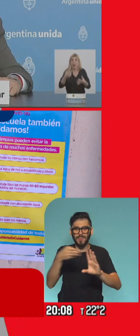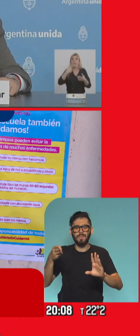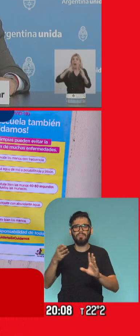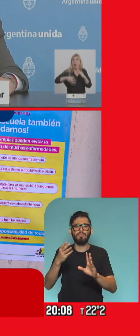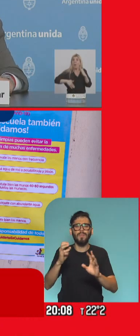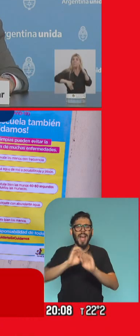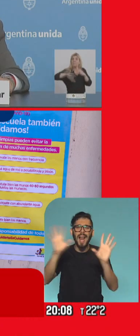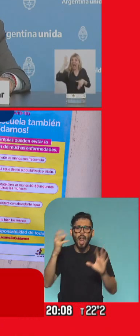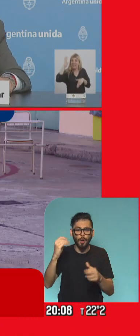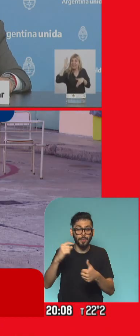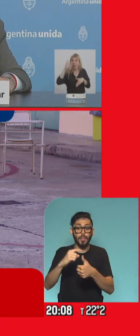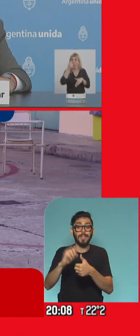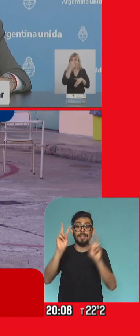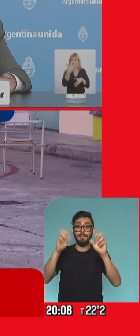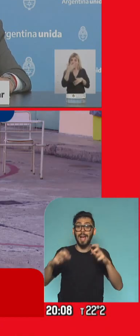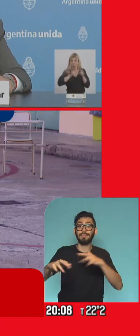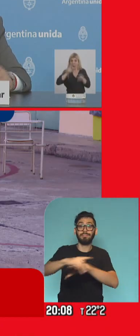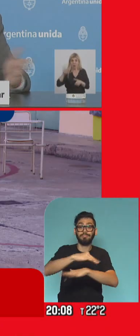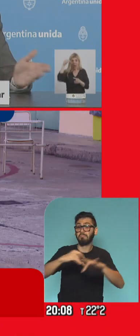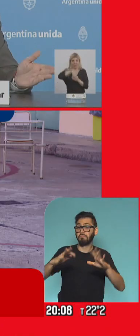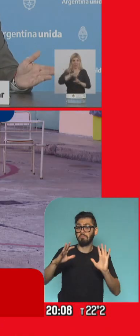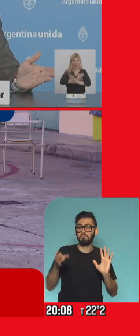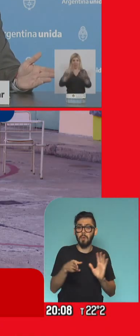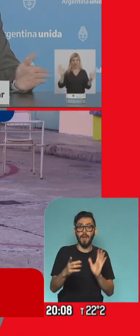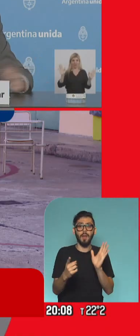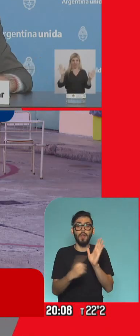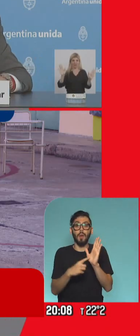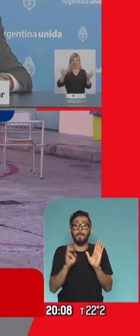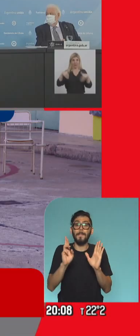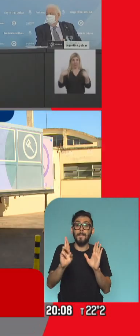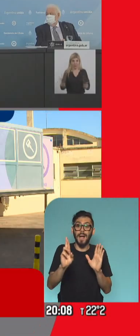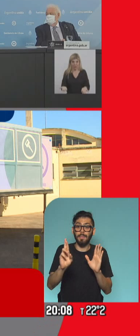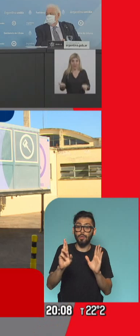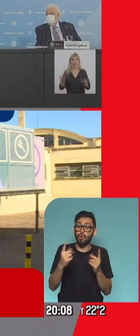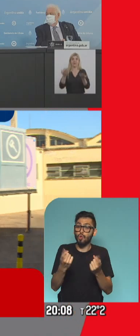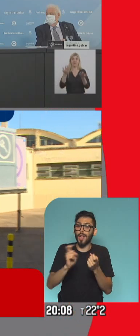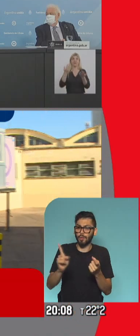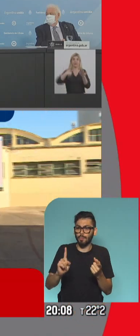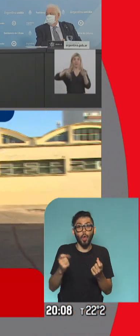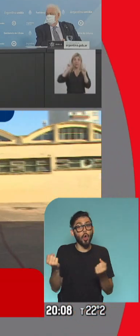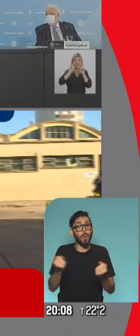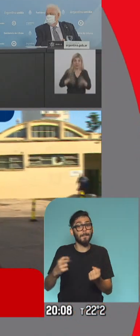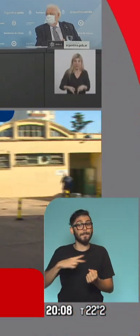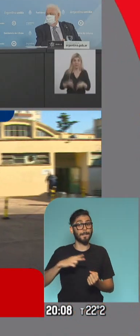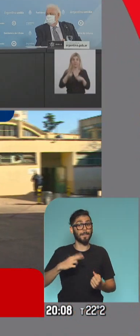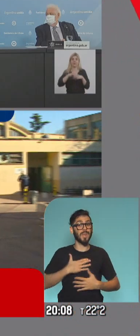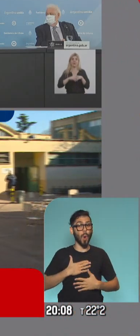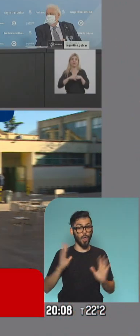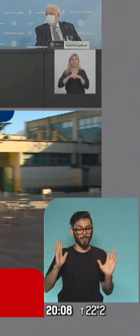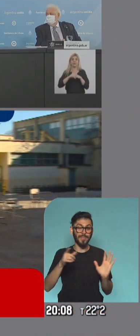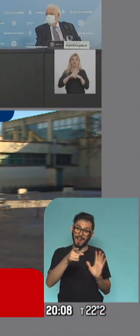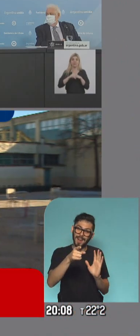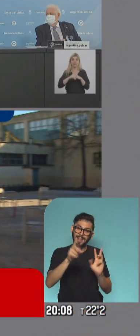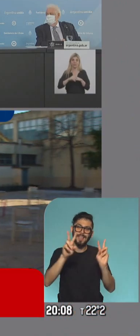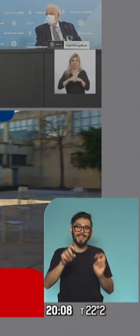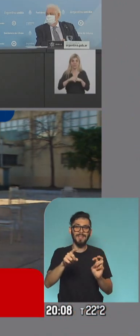de la circulación, se va a poder circular sin autorización ya en el AMBA, en tu transporte, ¿no? En transporte privado. Sí, que ahí vamos a lo de siempre,